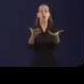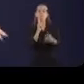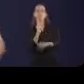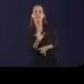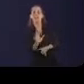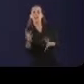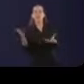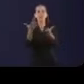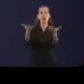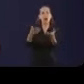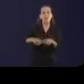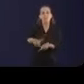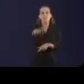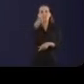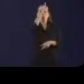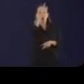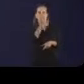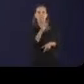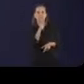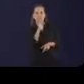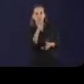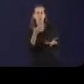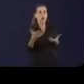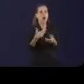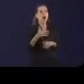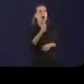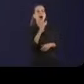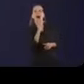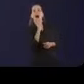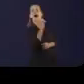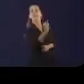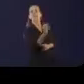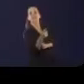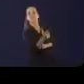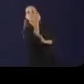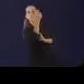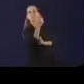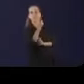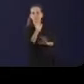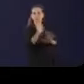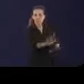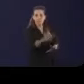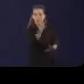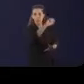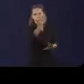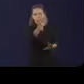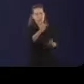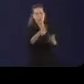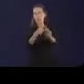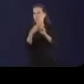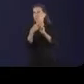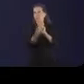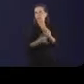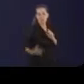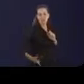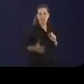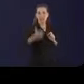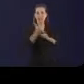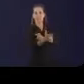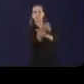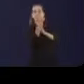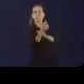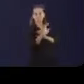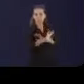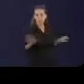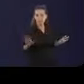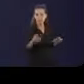el agente de policía no estará obligado a dar la voz de alto antes de disparar Así que estas son muy